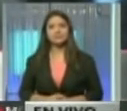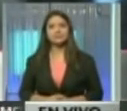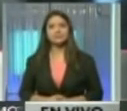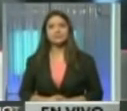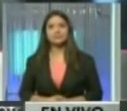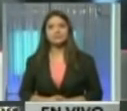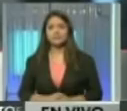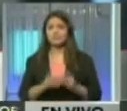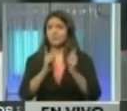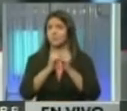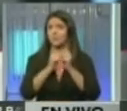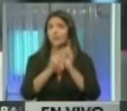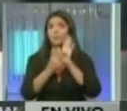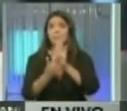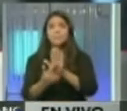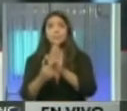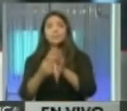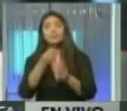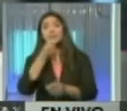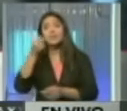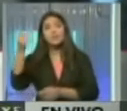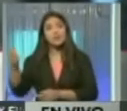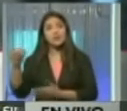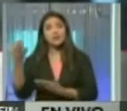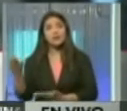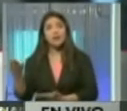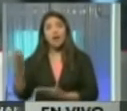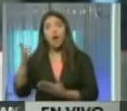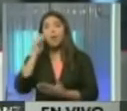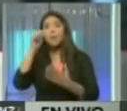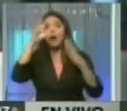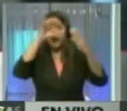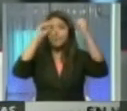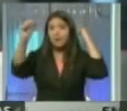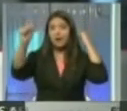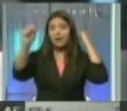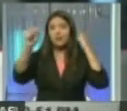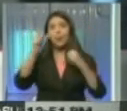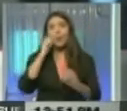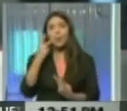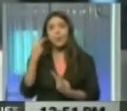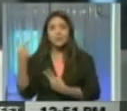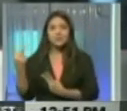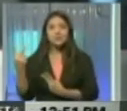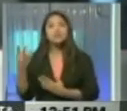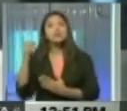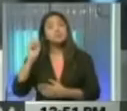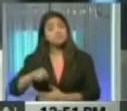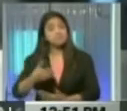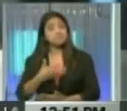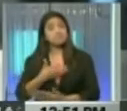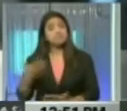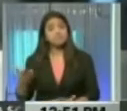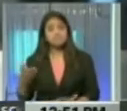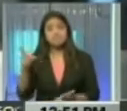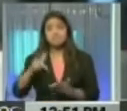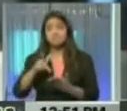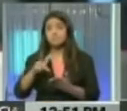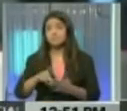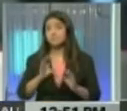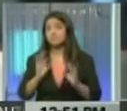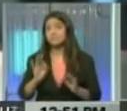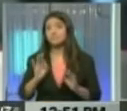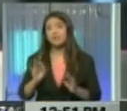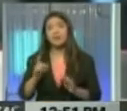unos minuticos al habla a nuestro embajador Isaías Rodríguez, que ha sido también